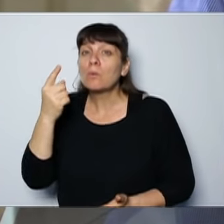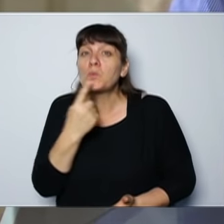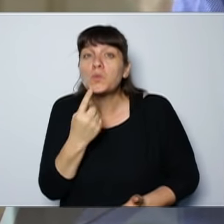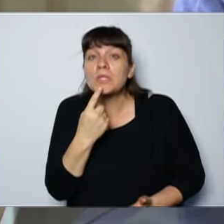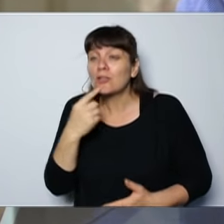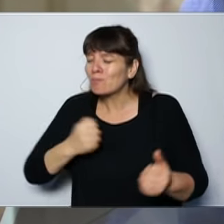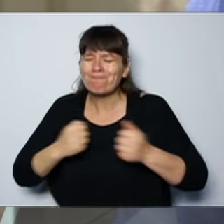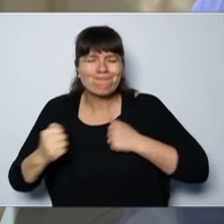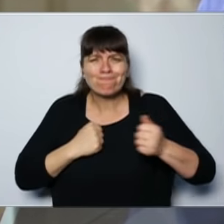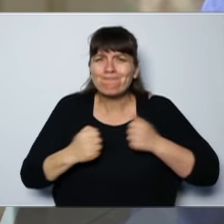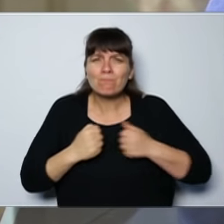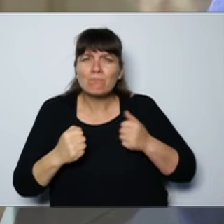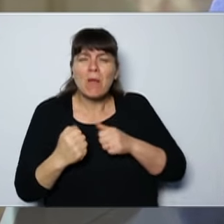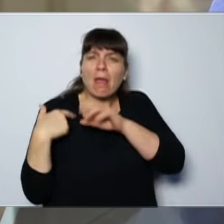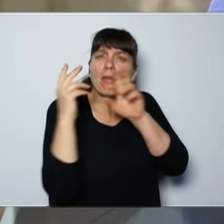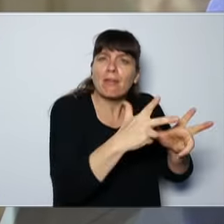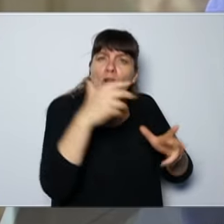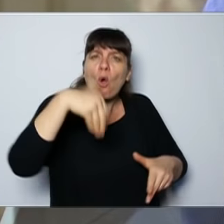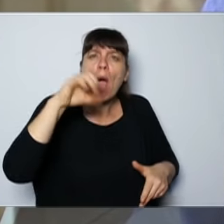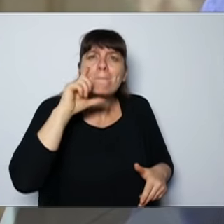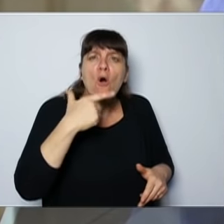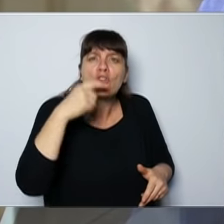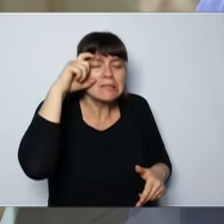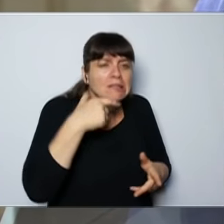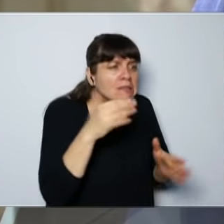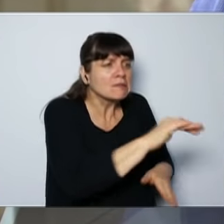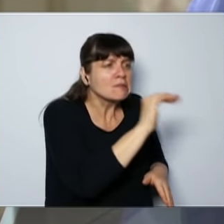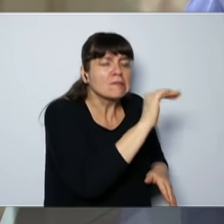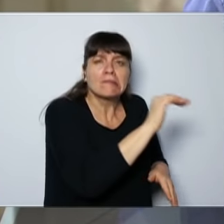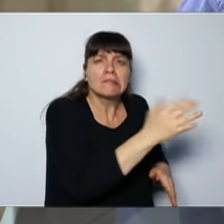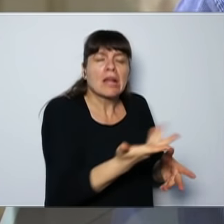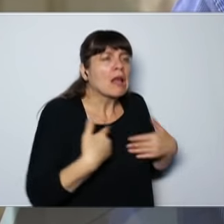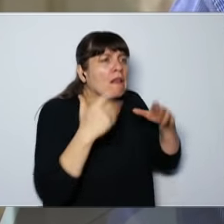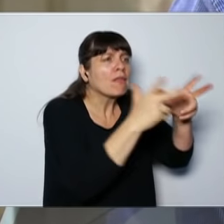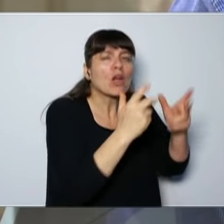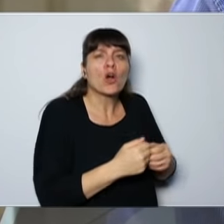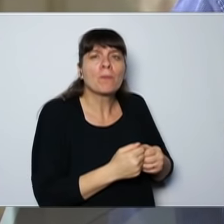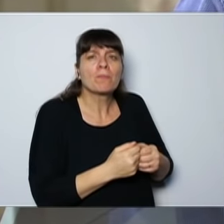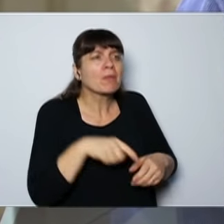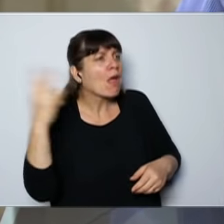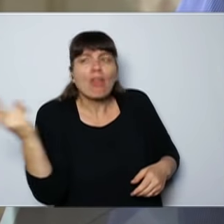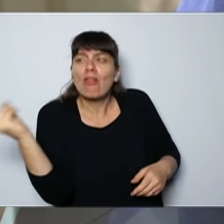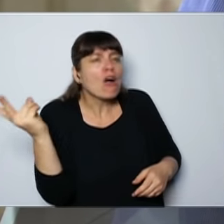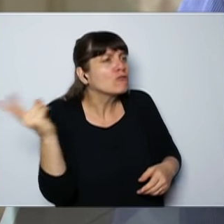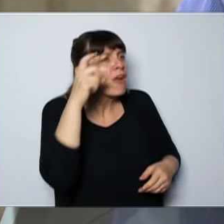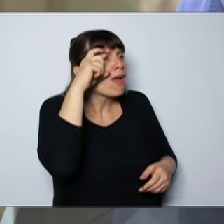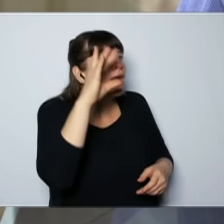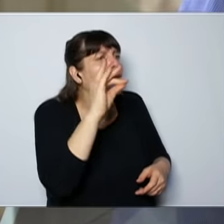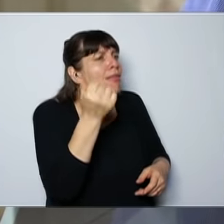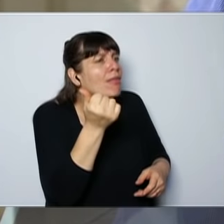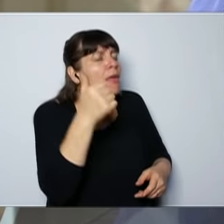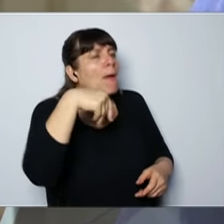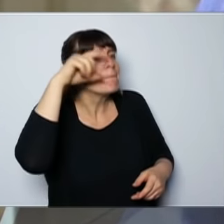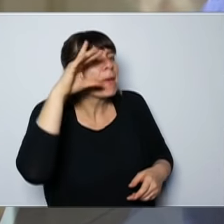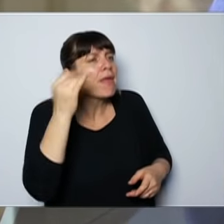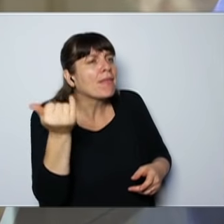Un muchacho vino corriendo y comunicó la noticia a Moisés con estas palabras: Eldad y